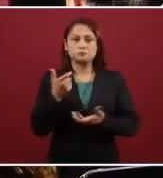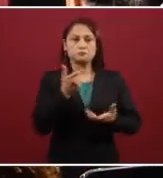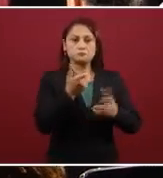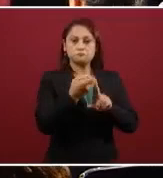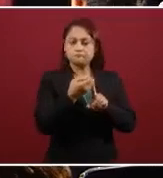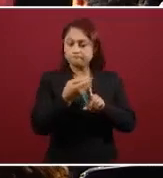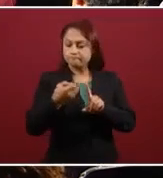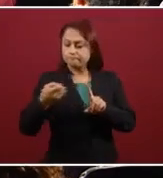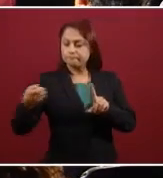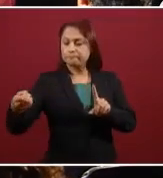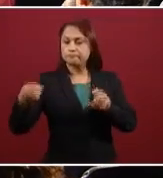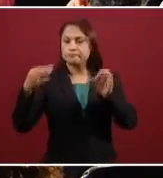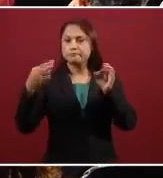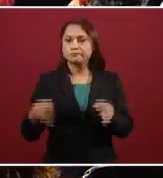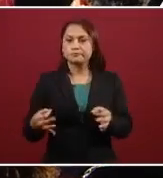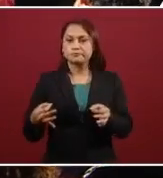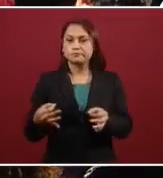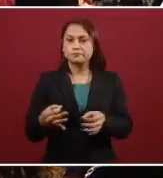no